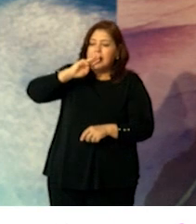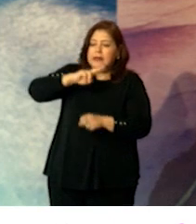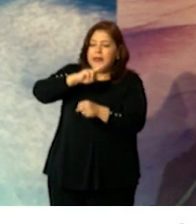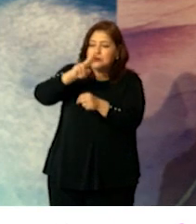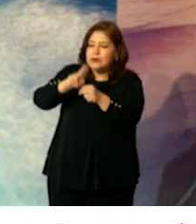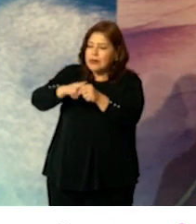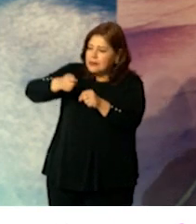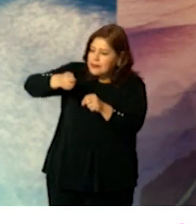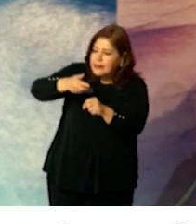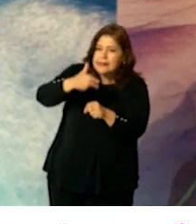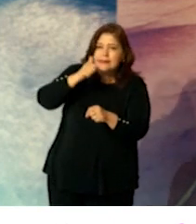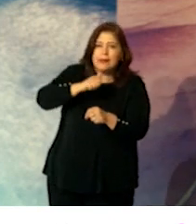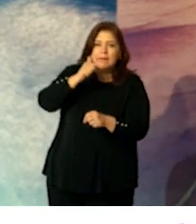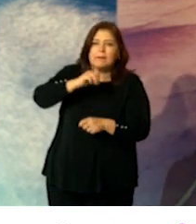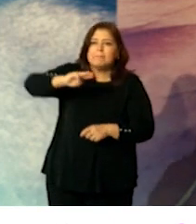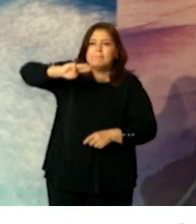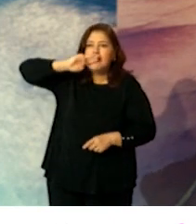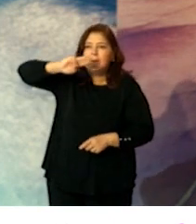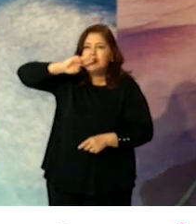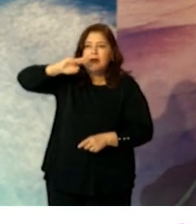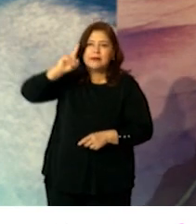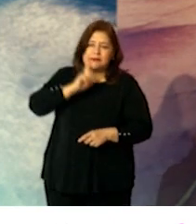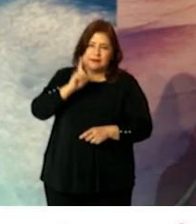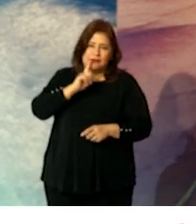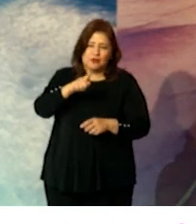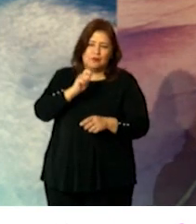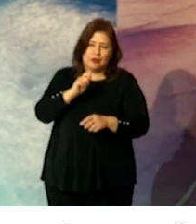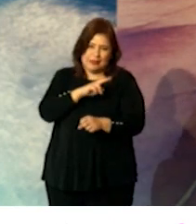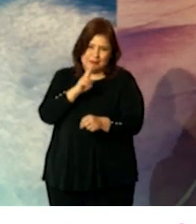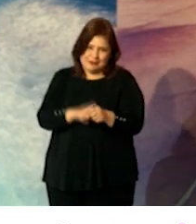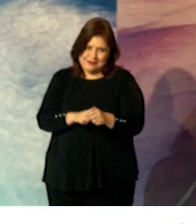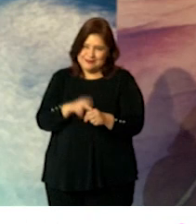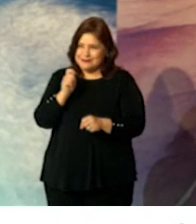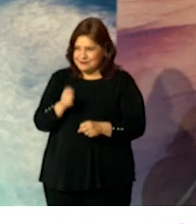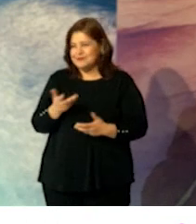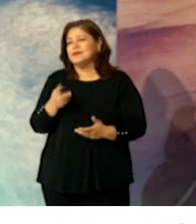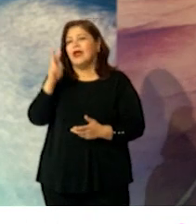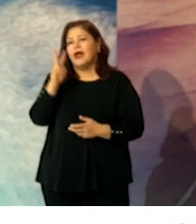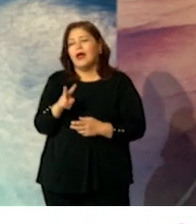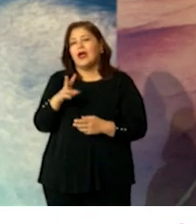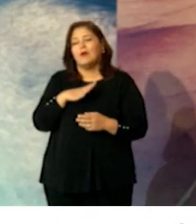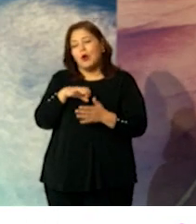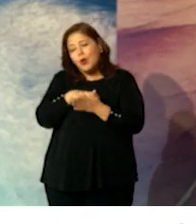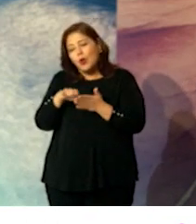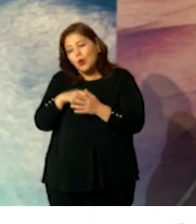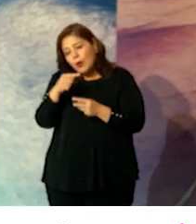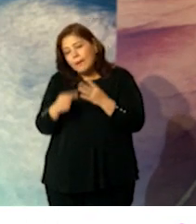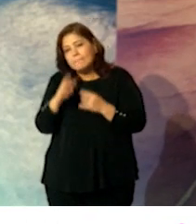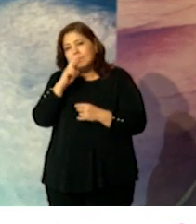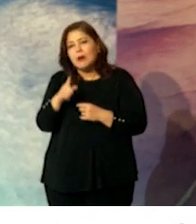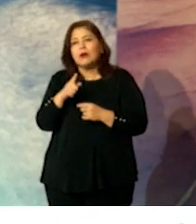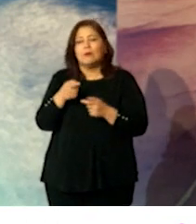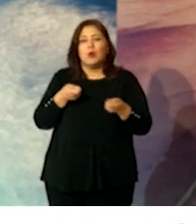se llama siempre madre naturaleza. Decía Eduard que los mejores ejemplos de manejo del